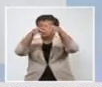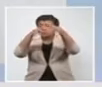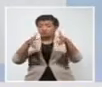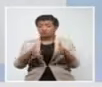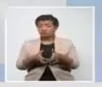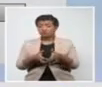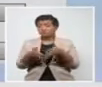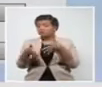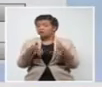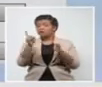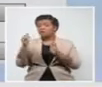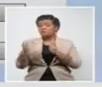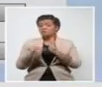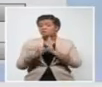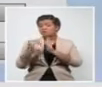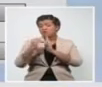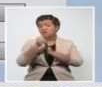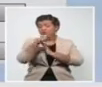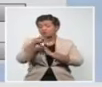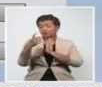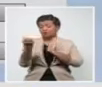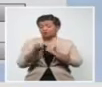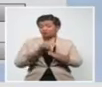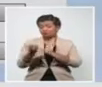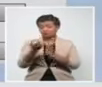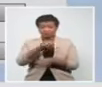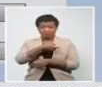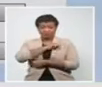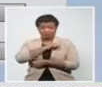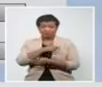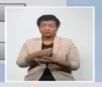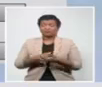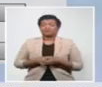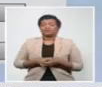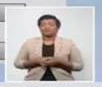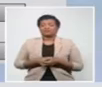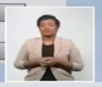de personas confirmadas en el día de ayer,